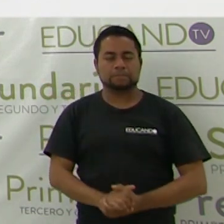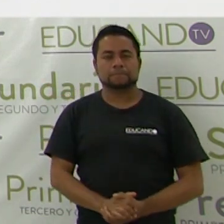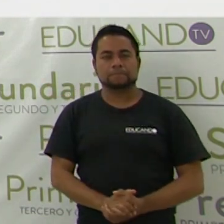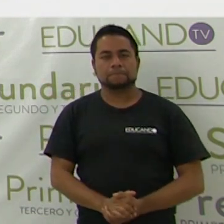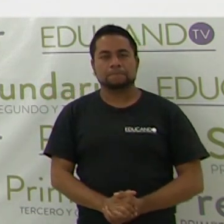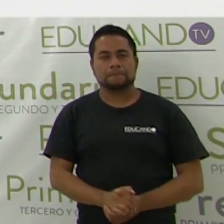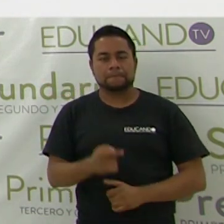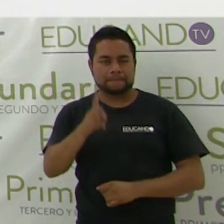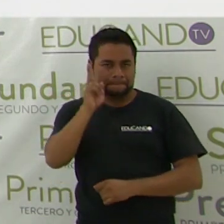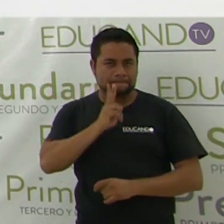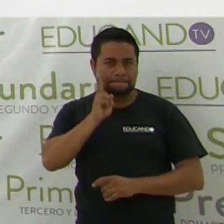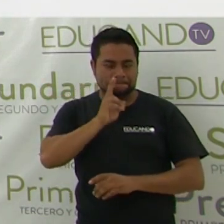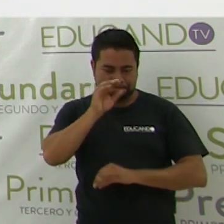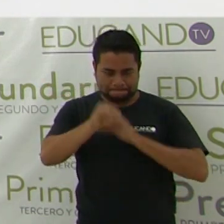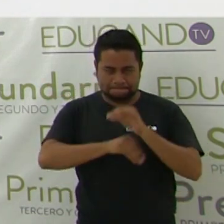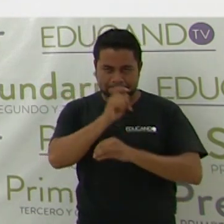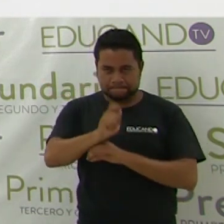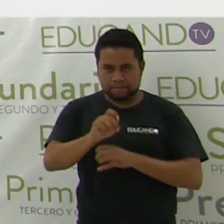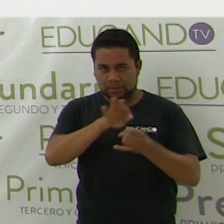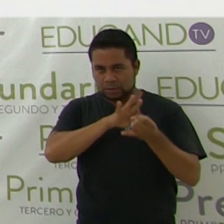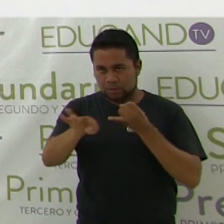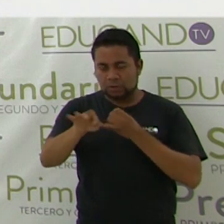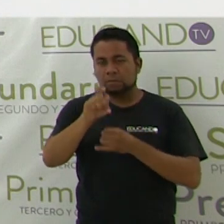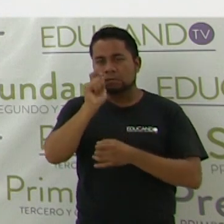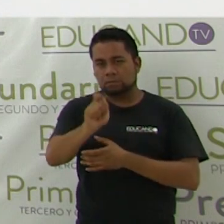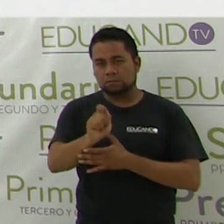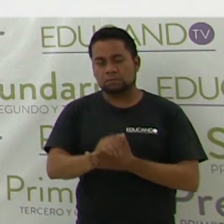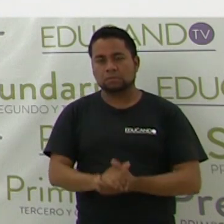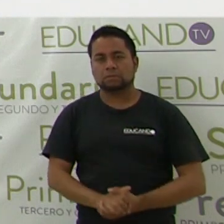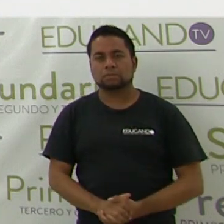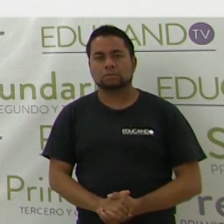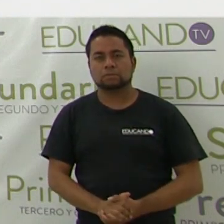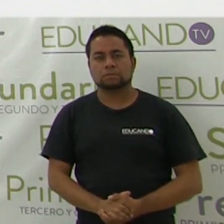Vamos a ponerlo aquí, es la conclusión.